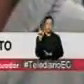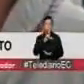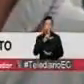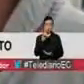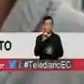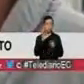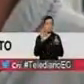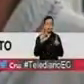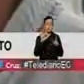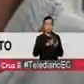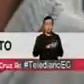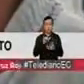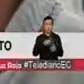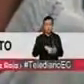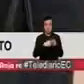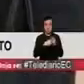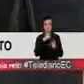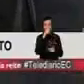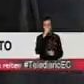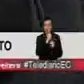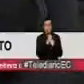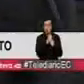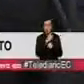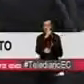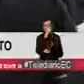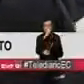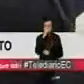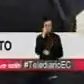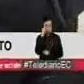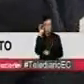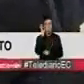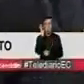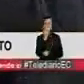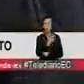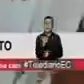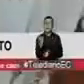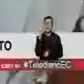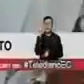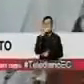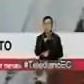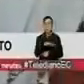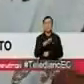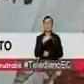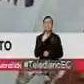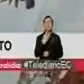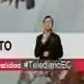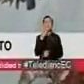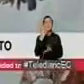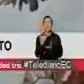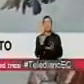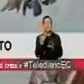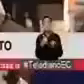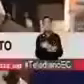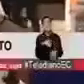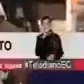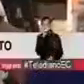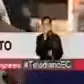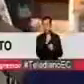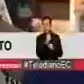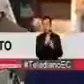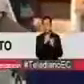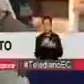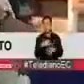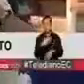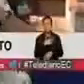lunes 6 entramos a trabajar ya en Madrid. Mariana es otra de las pasajeras que está varada. Dice que podría perder su trabajo.